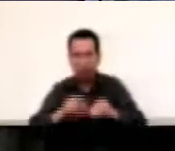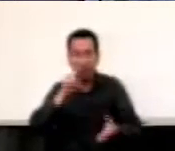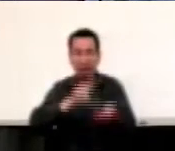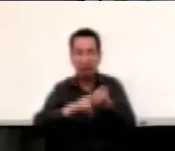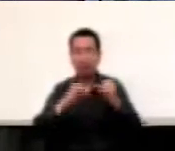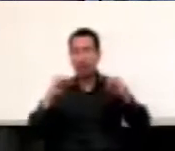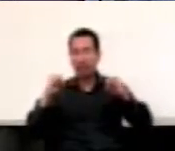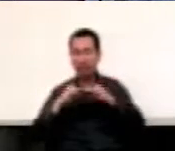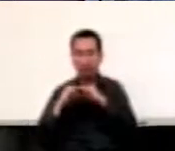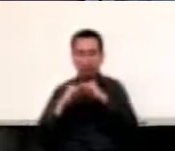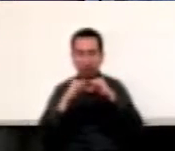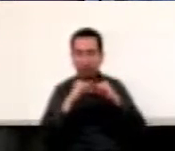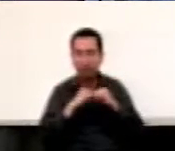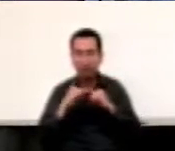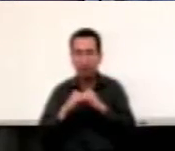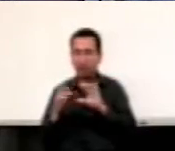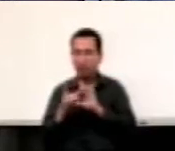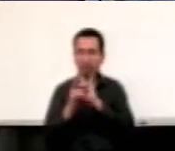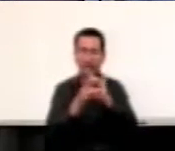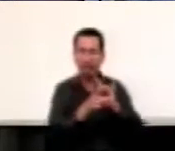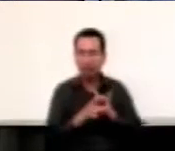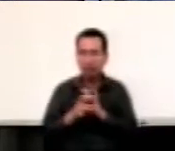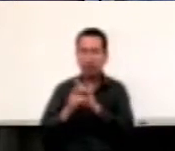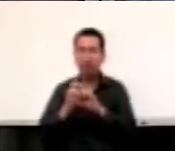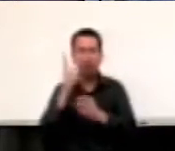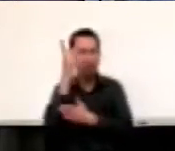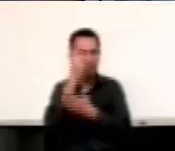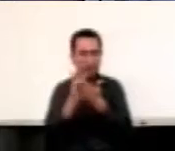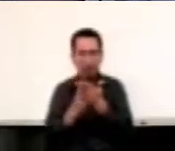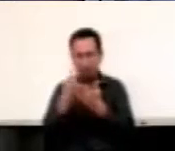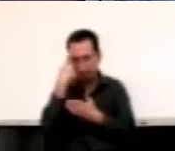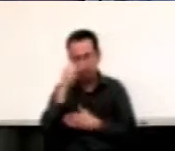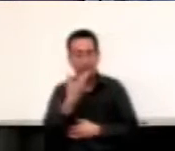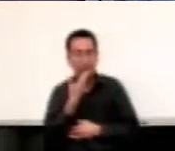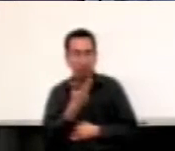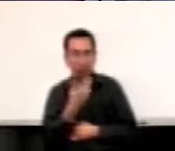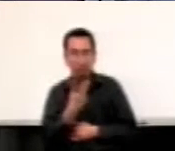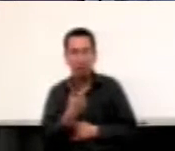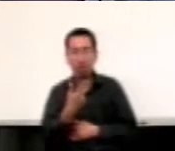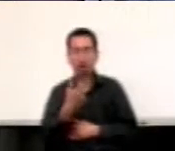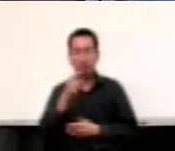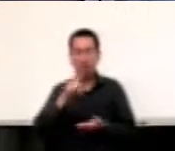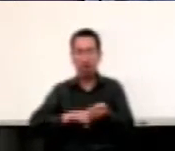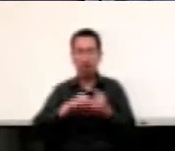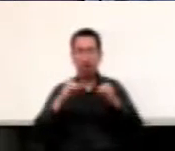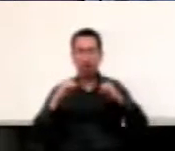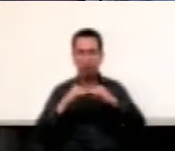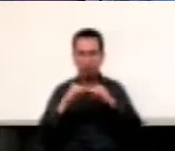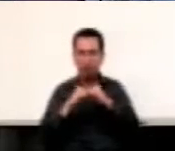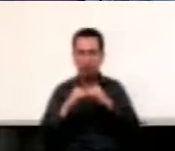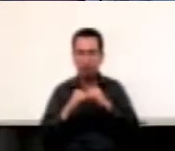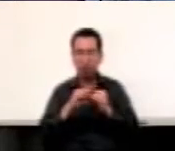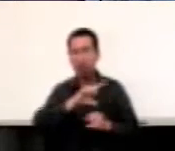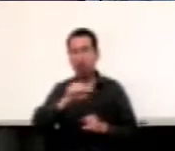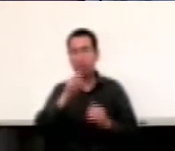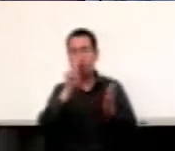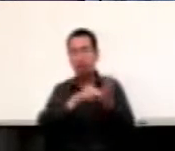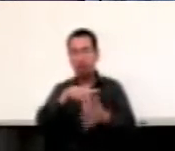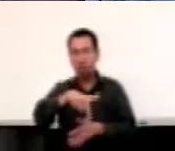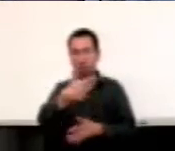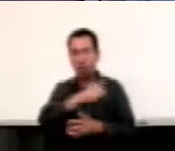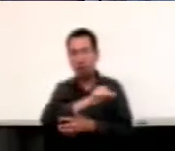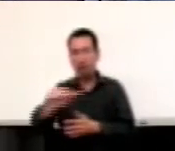institucional en órganos desconcentrados, así como en el programa de mejora regulatoria administrativa del Instituto. Del 2012 al